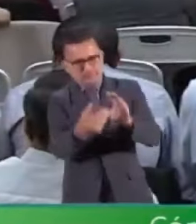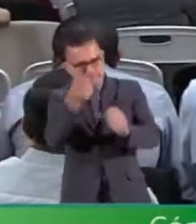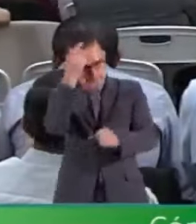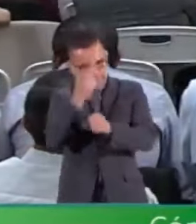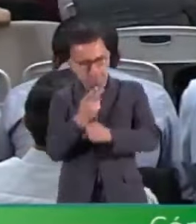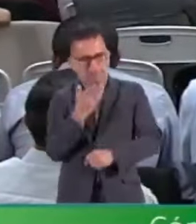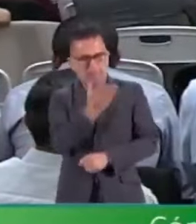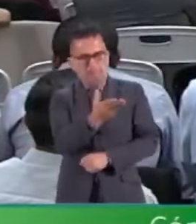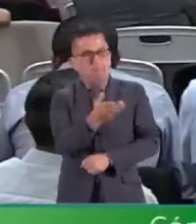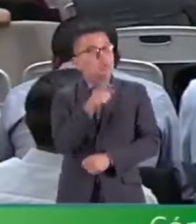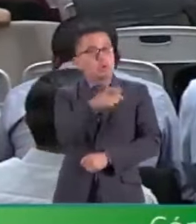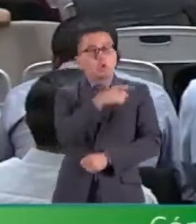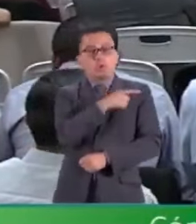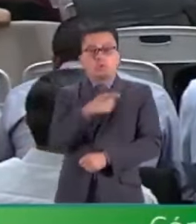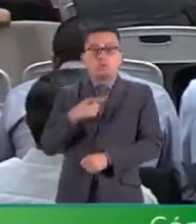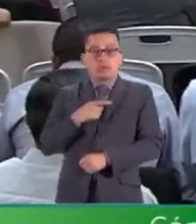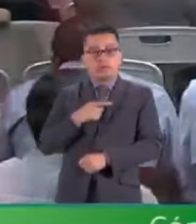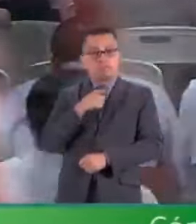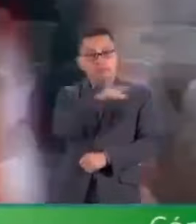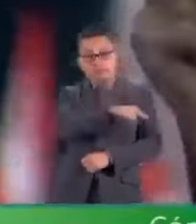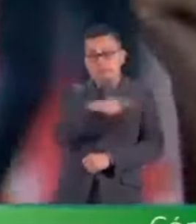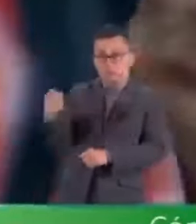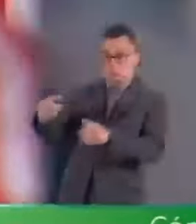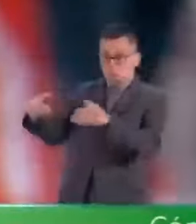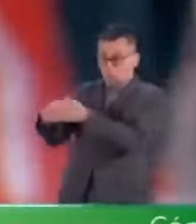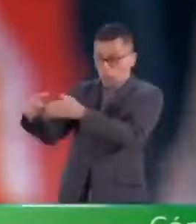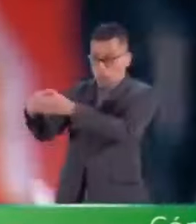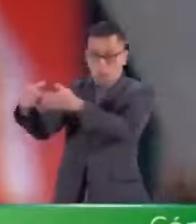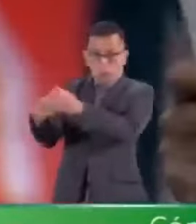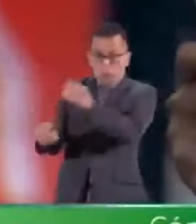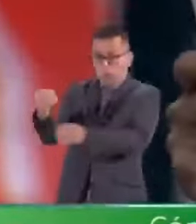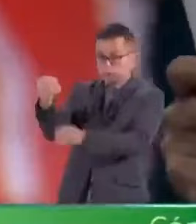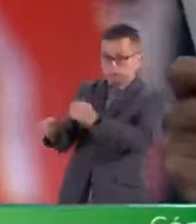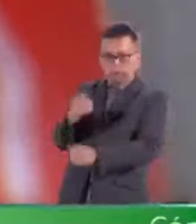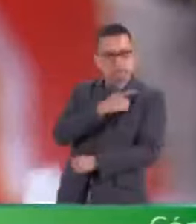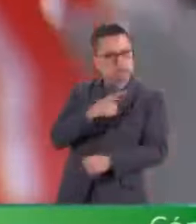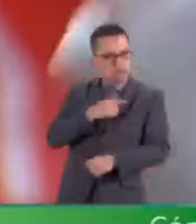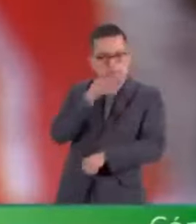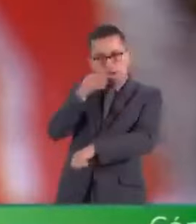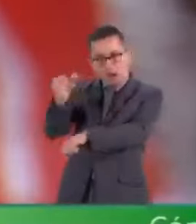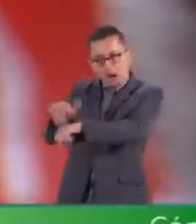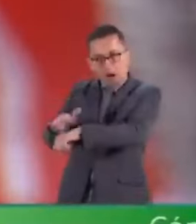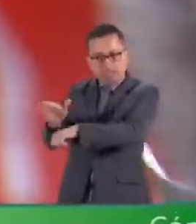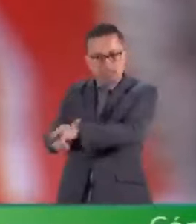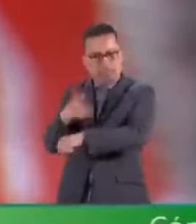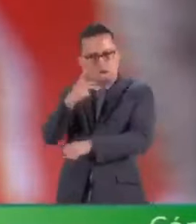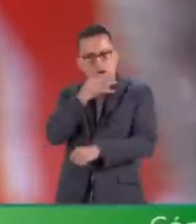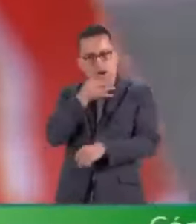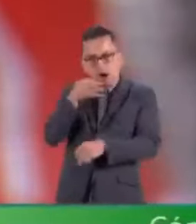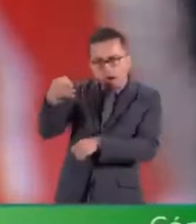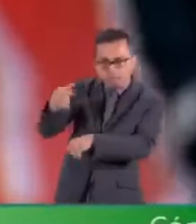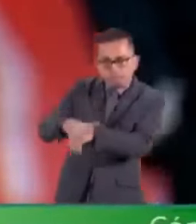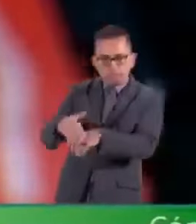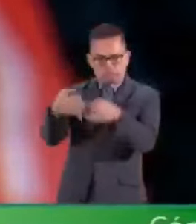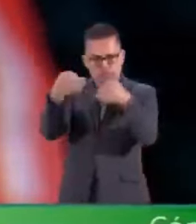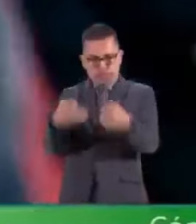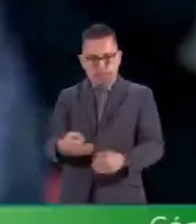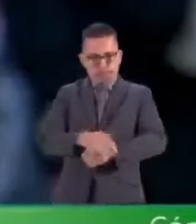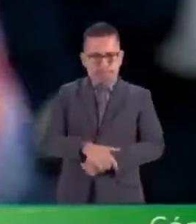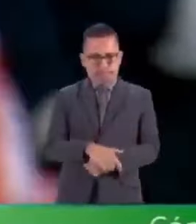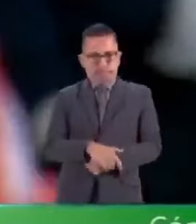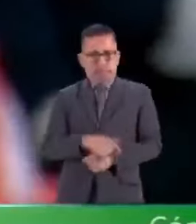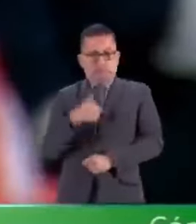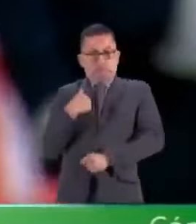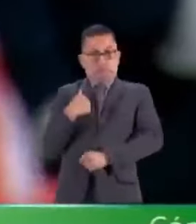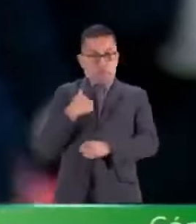de informar formalmente a los juzgados de estas deliberaciones. En este momento, les solicito en mi segunda moción